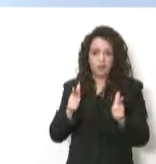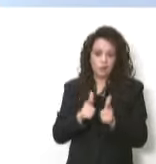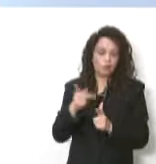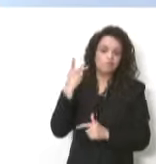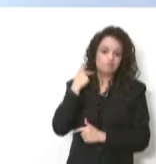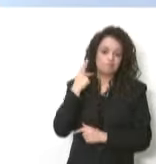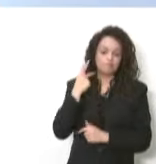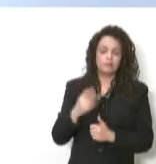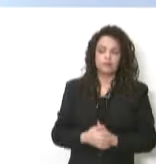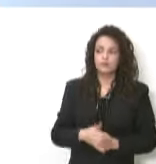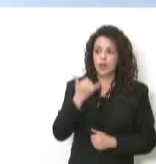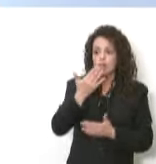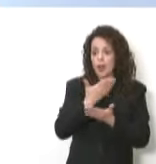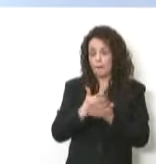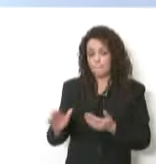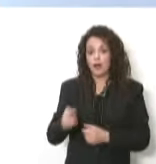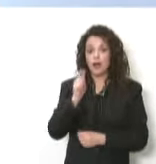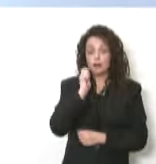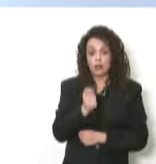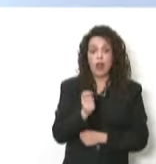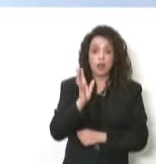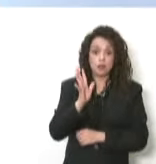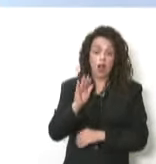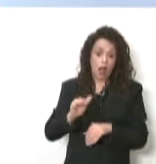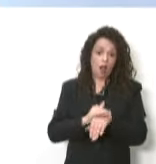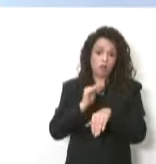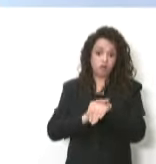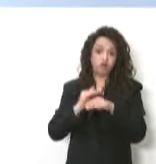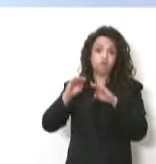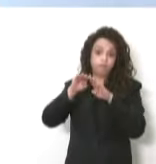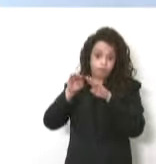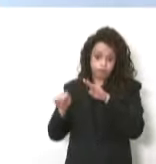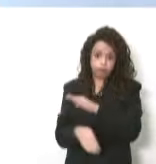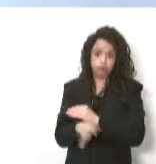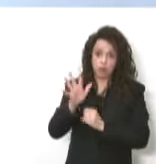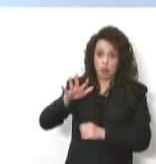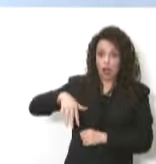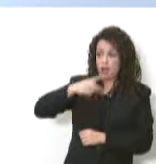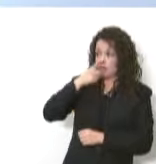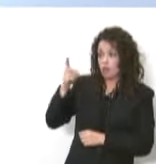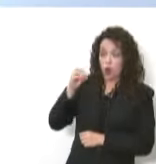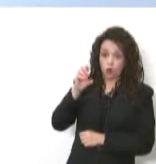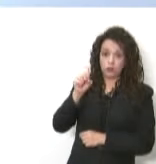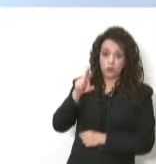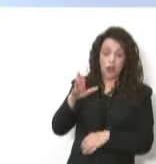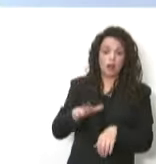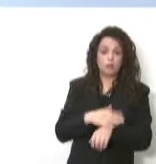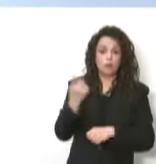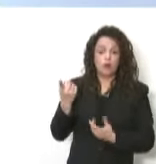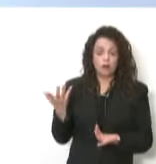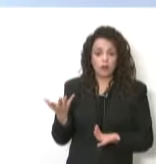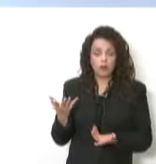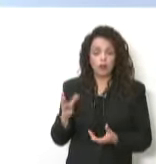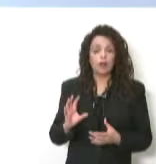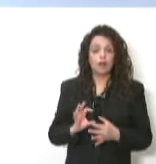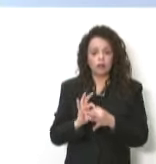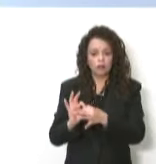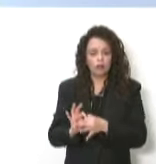sí tuvieron una calificación a la baja, ya dijo Oscar, muy probablemente relacionados con todo lo